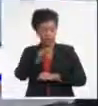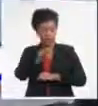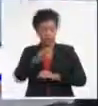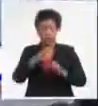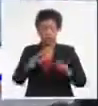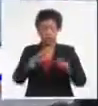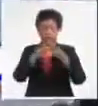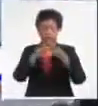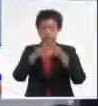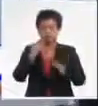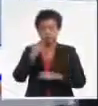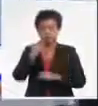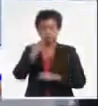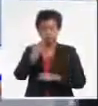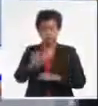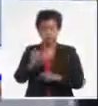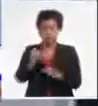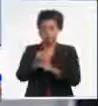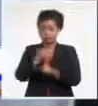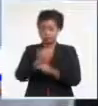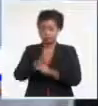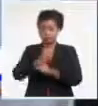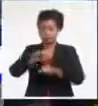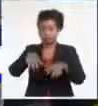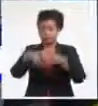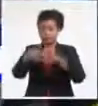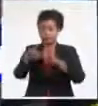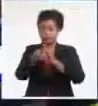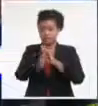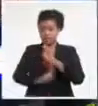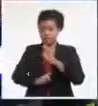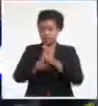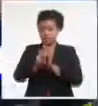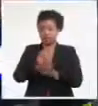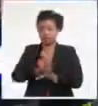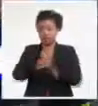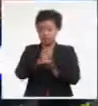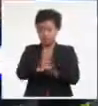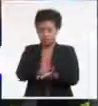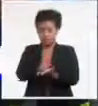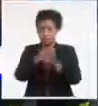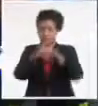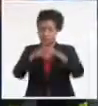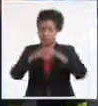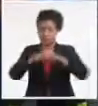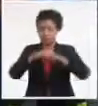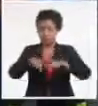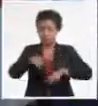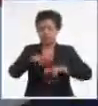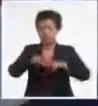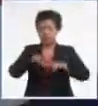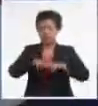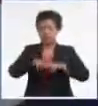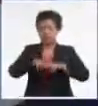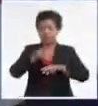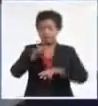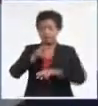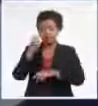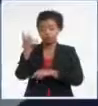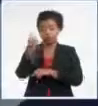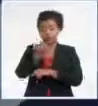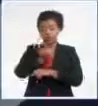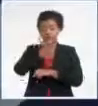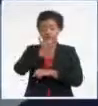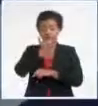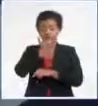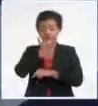de reconocimiento a los trabajadores eléctricos que brindaron su apoyo en la recuperación de La Habana tras el paso del huracán Ian